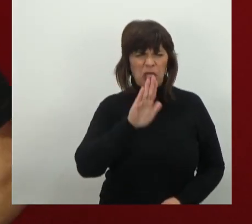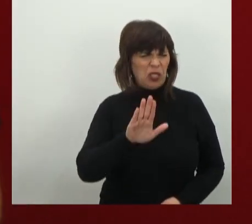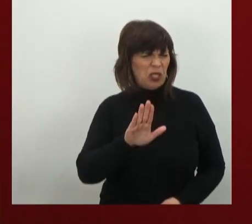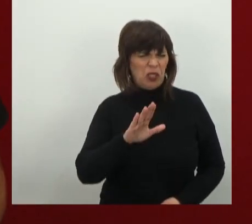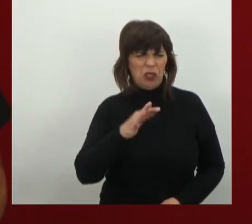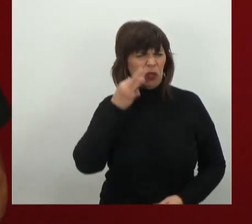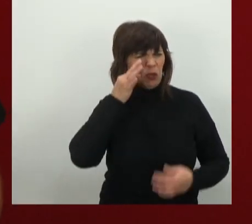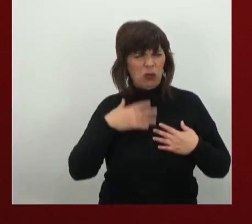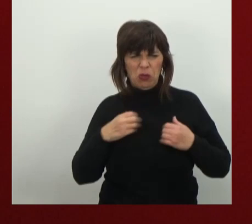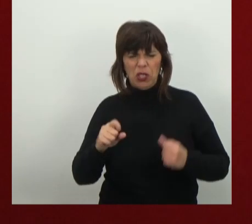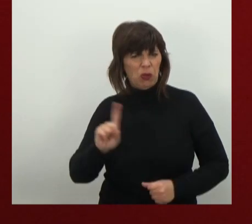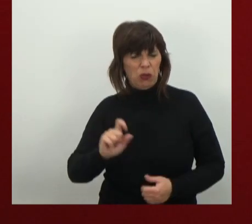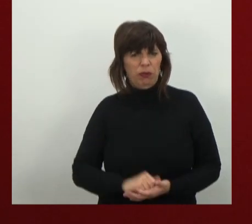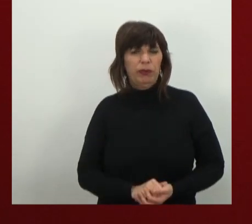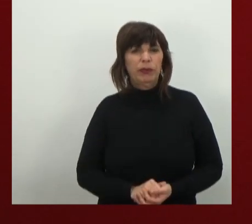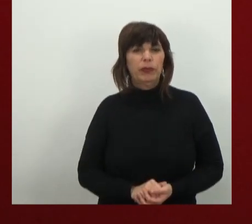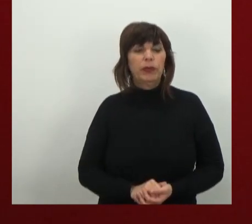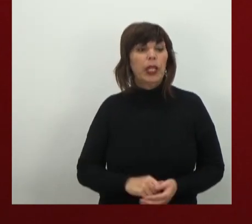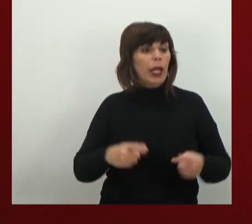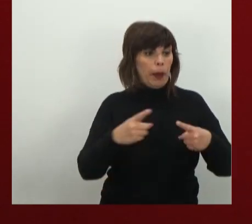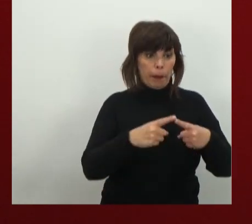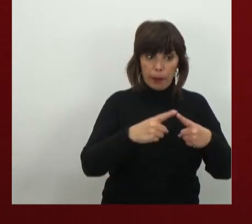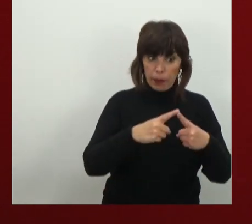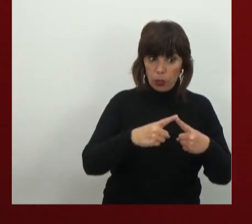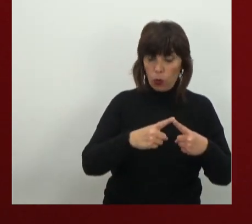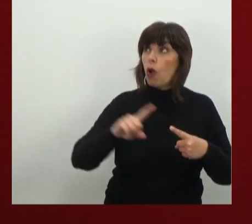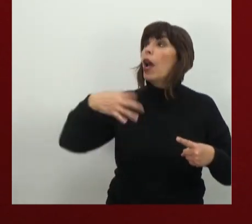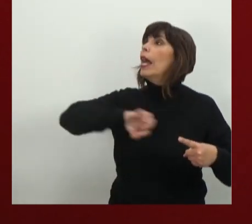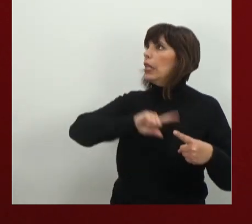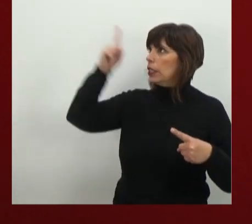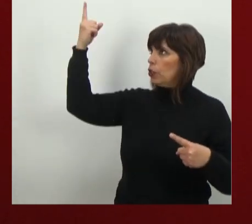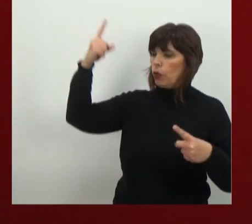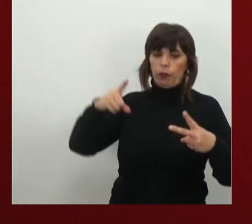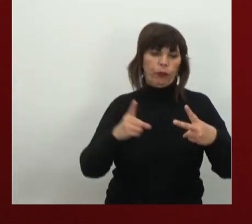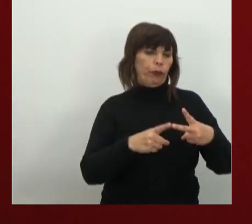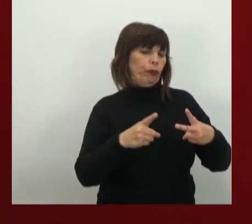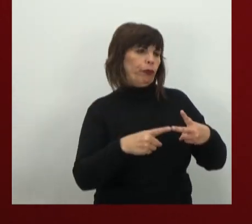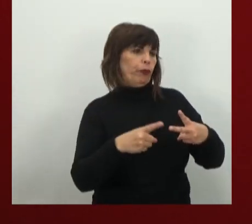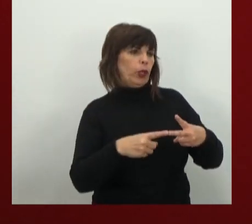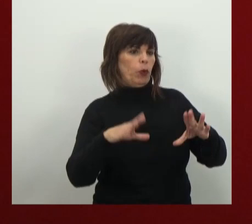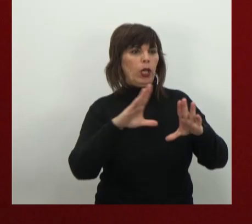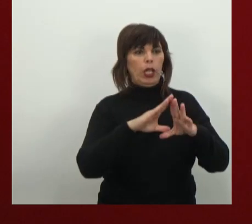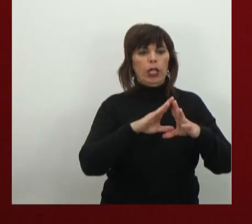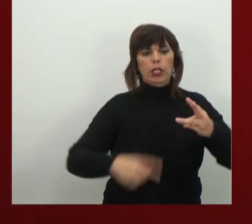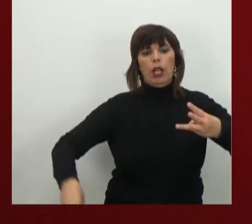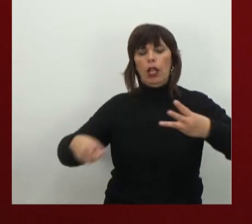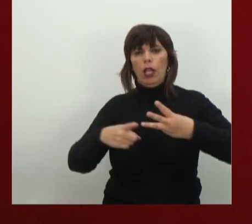Primero el Señor, que es claro, luego la iglesia, el ministerio y luego la